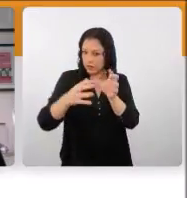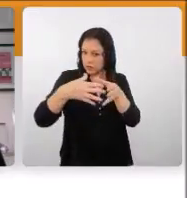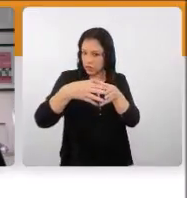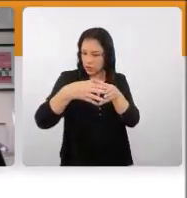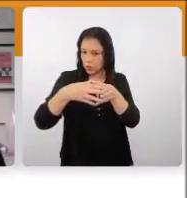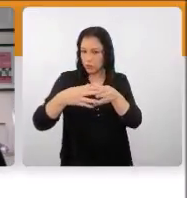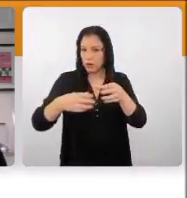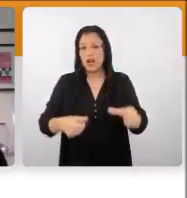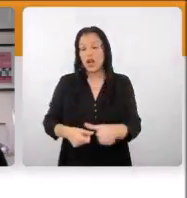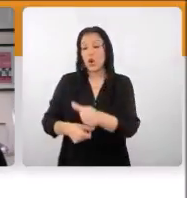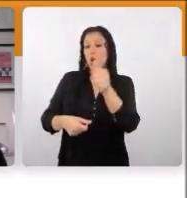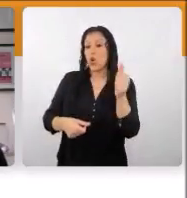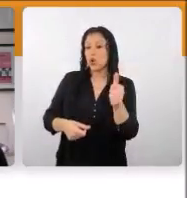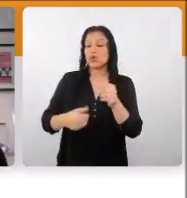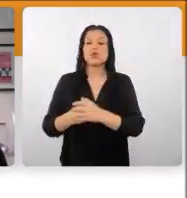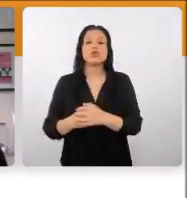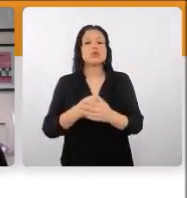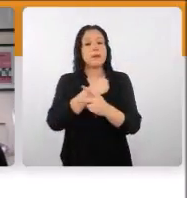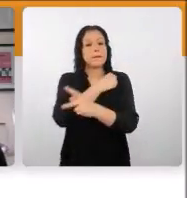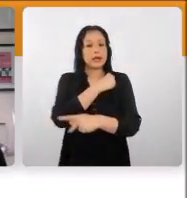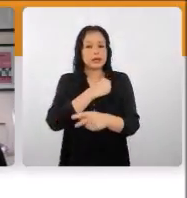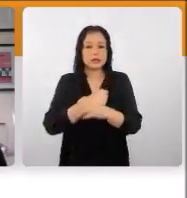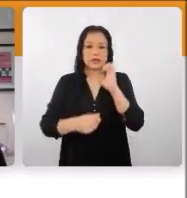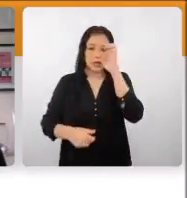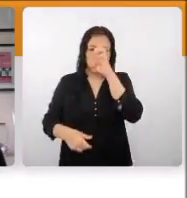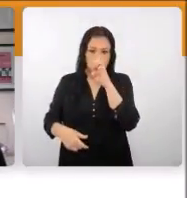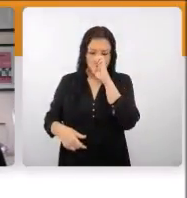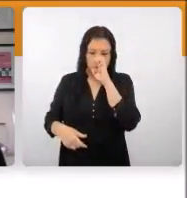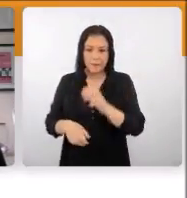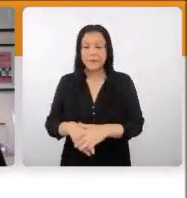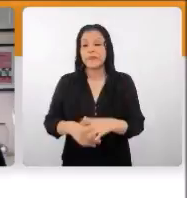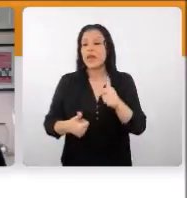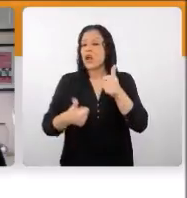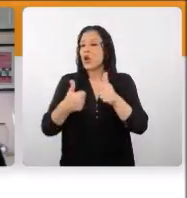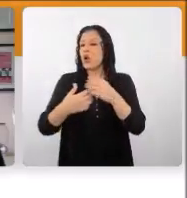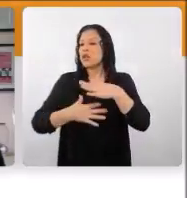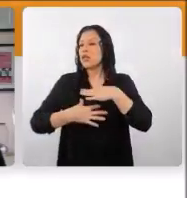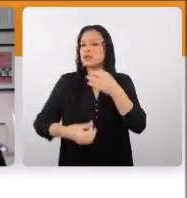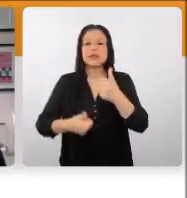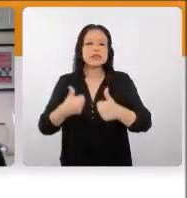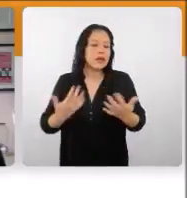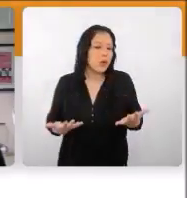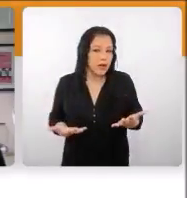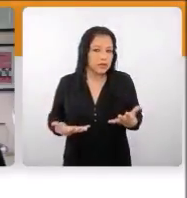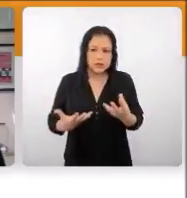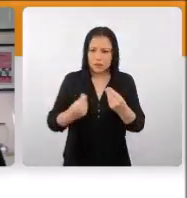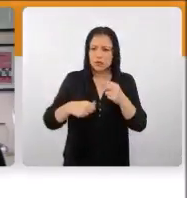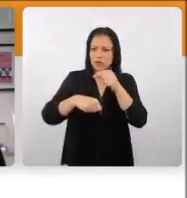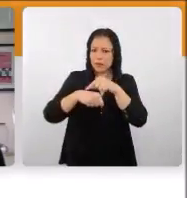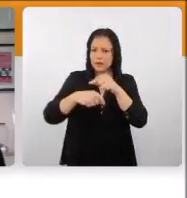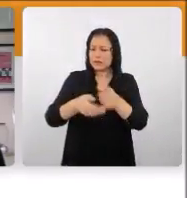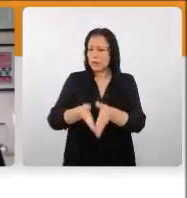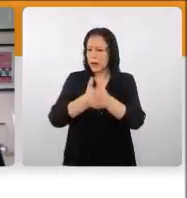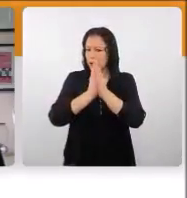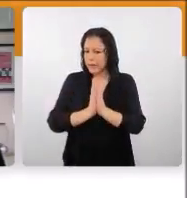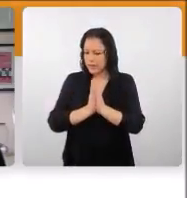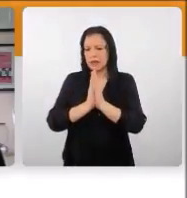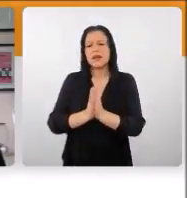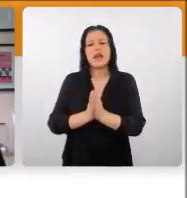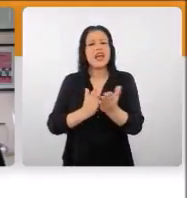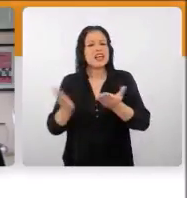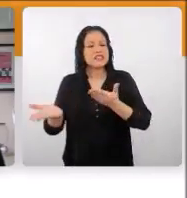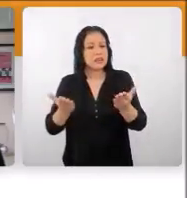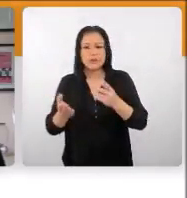otros mercados europeos. De hecho, lo interesante aquí es que muchas veces te van a solicitar paquetes que no solamente incluyan